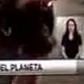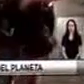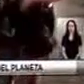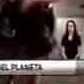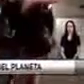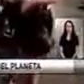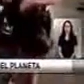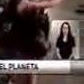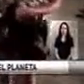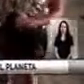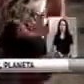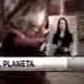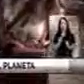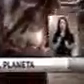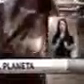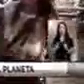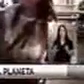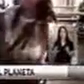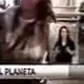Puede ser un poquitito más apretado aquí.